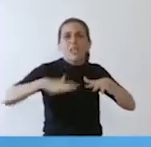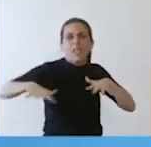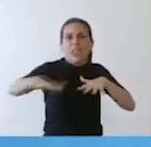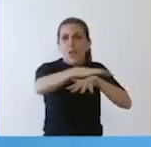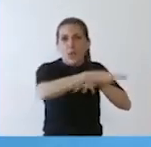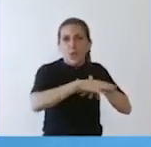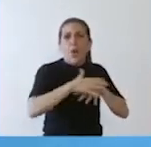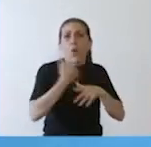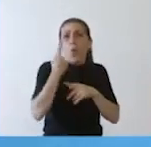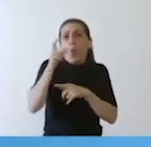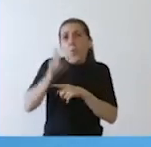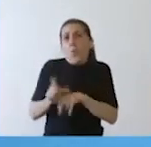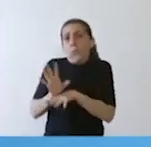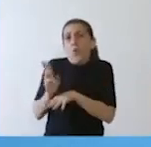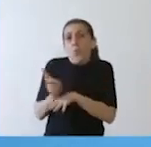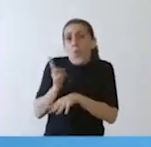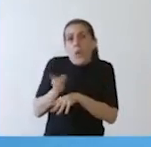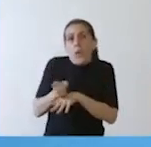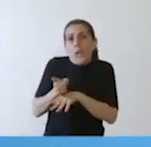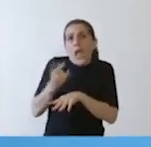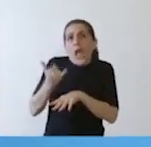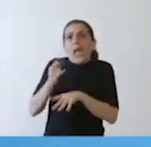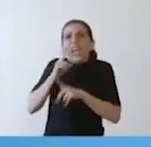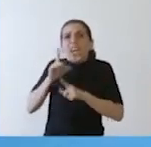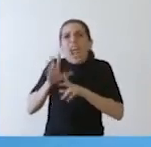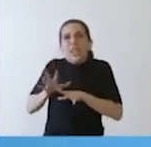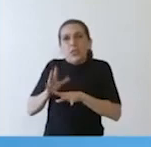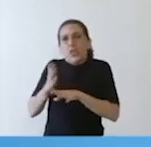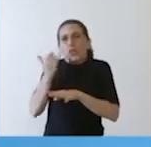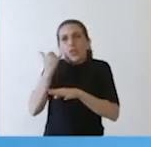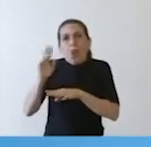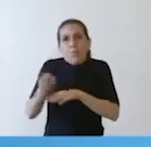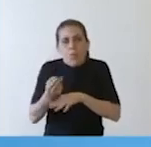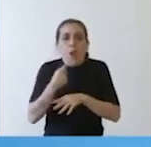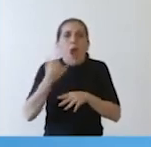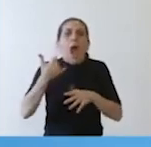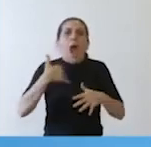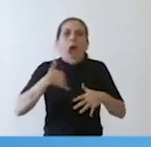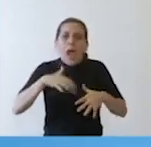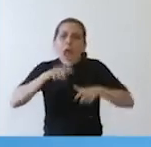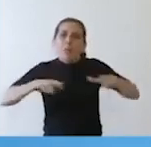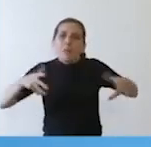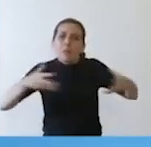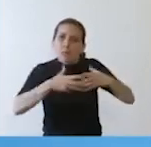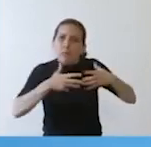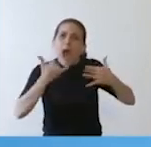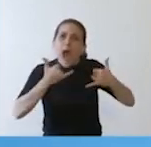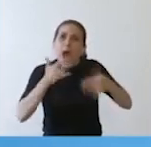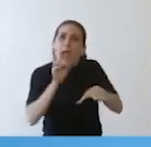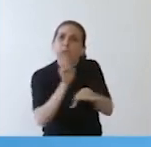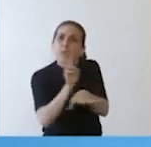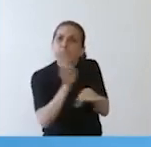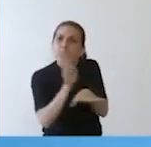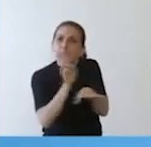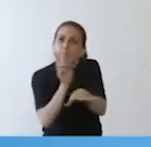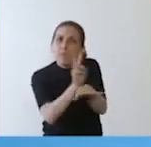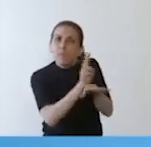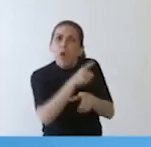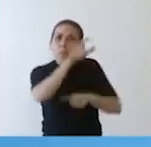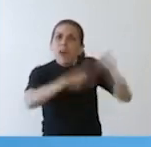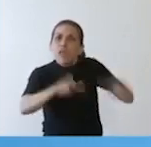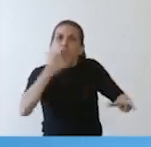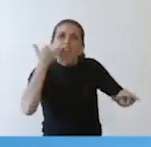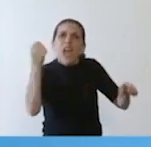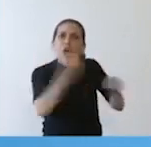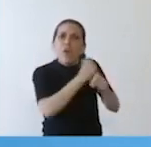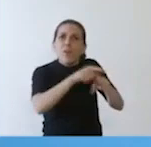fallecido que tenía condiciones de riesgo y que Argentina está trabajando en fase de contención porque todas las personas confirmadas